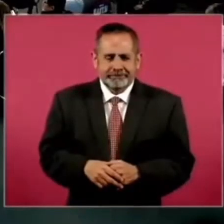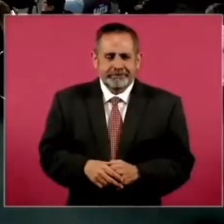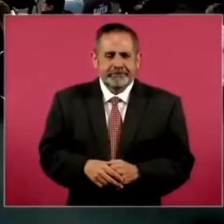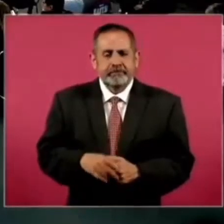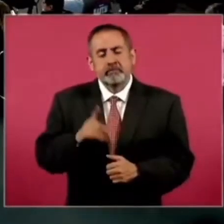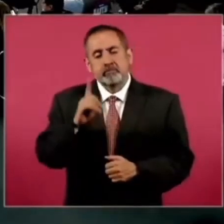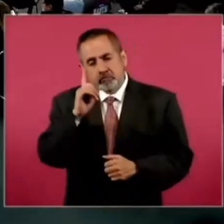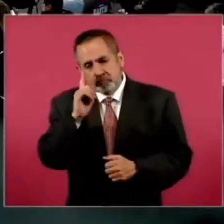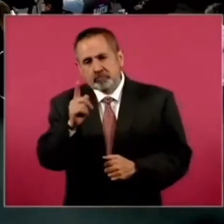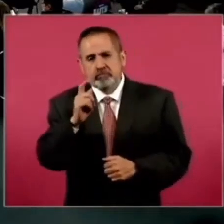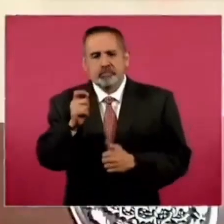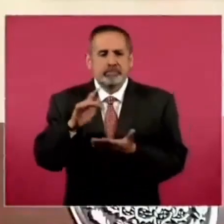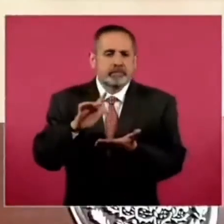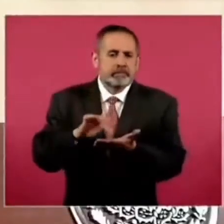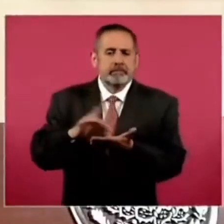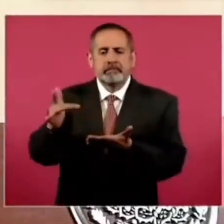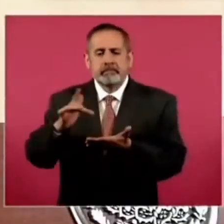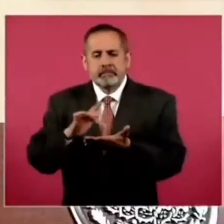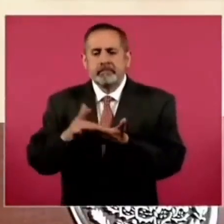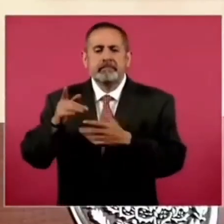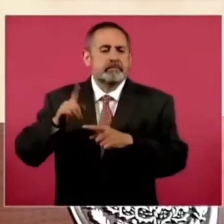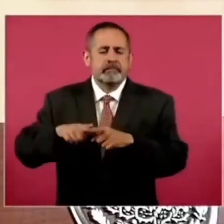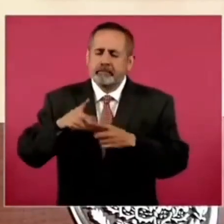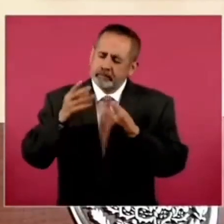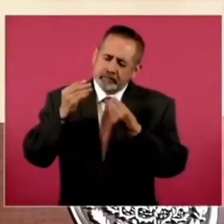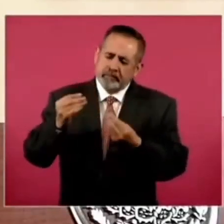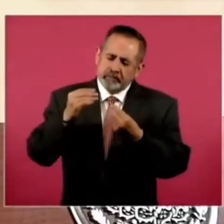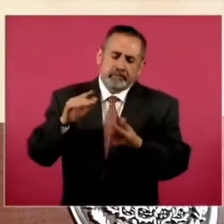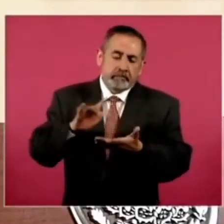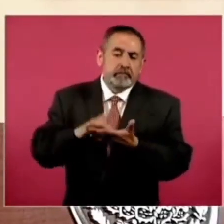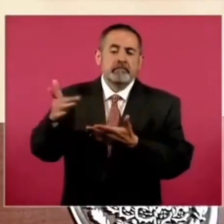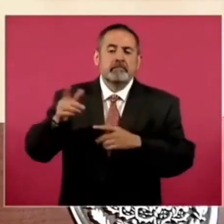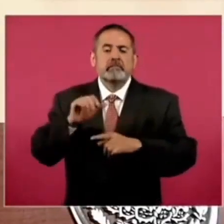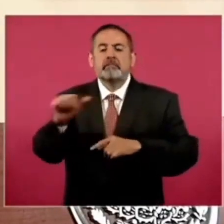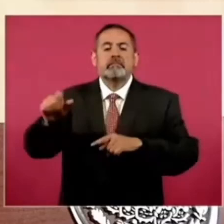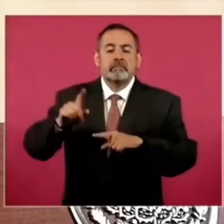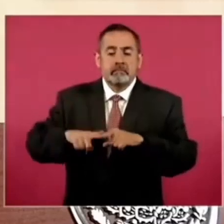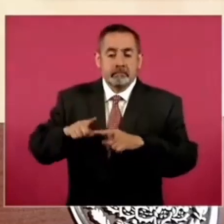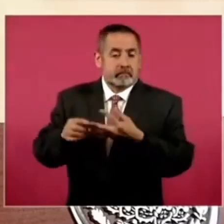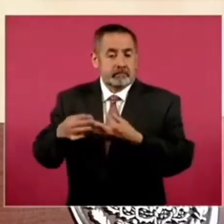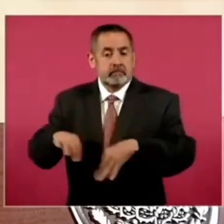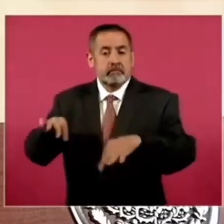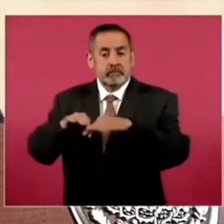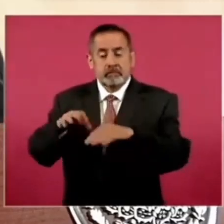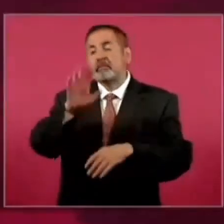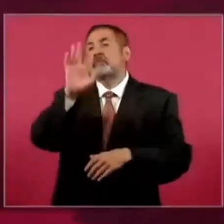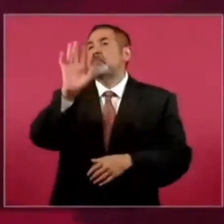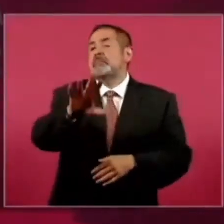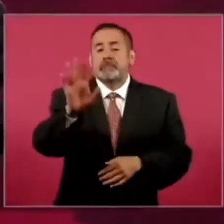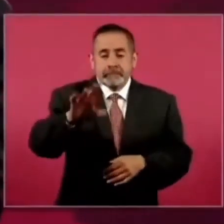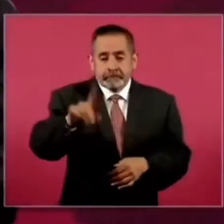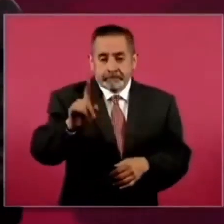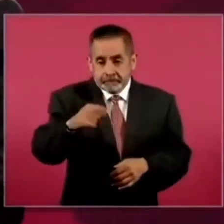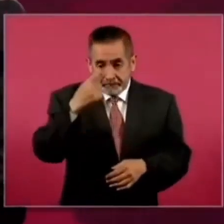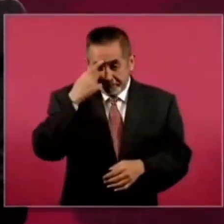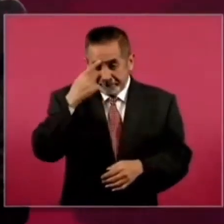agradecer mucho, agradecer bastante esto, fue muy importante. Ah, y luego se fueron,